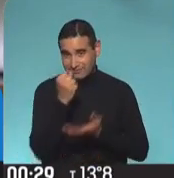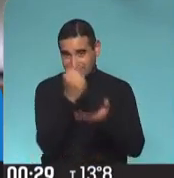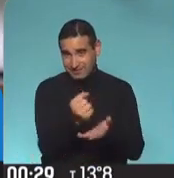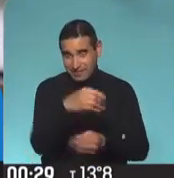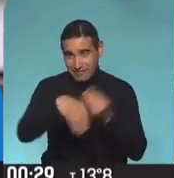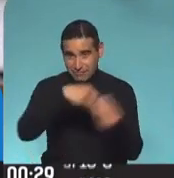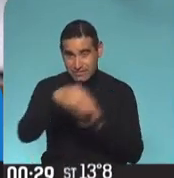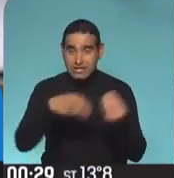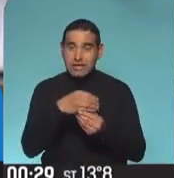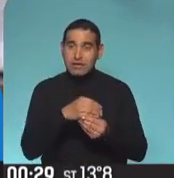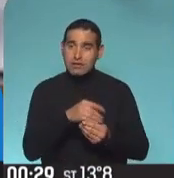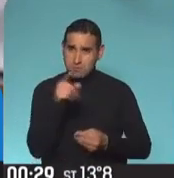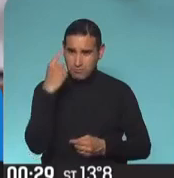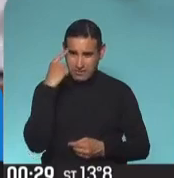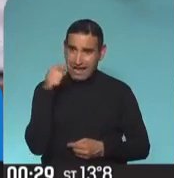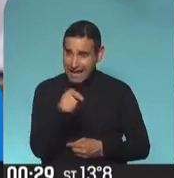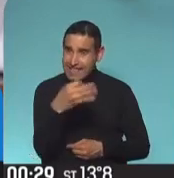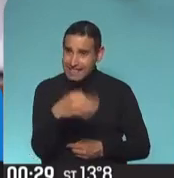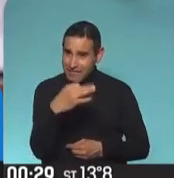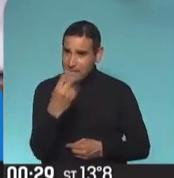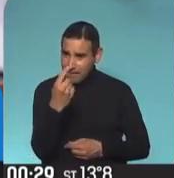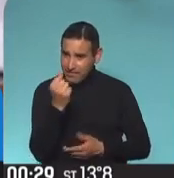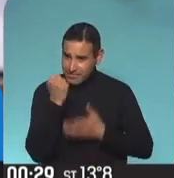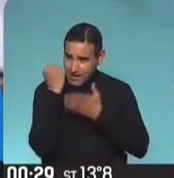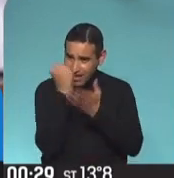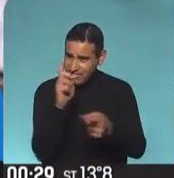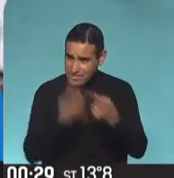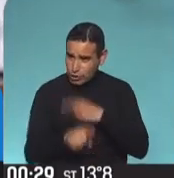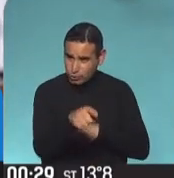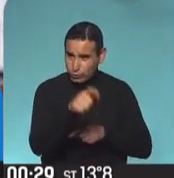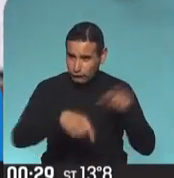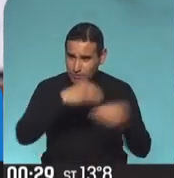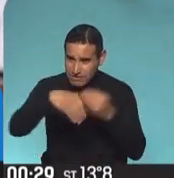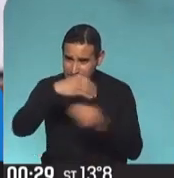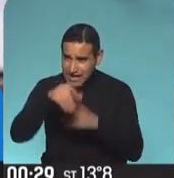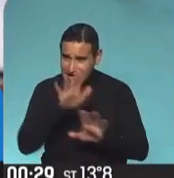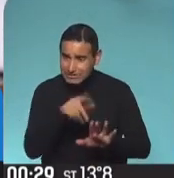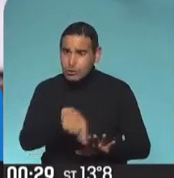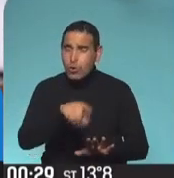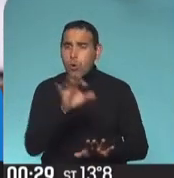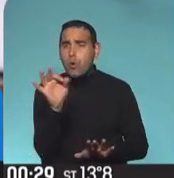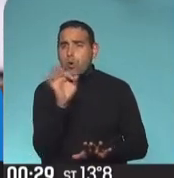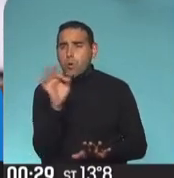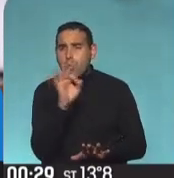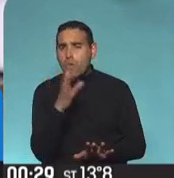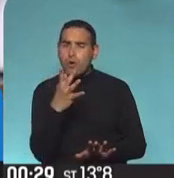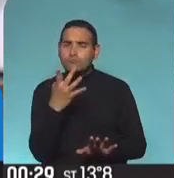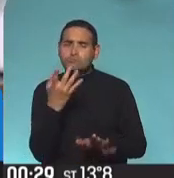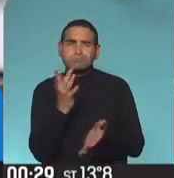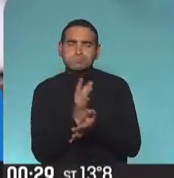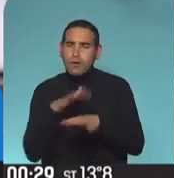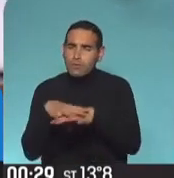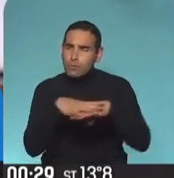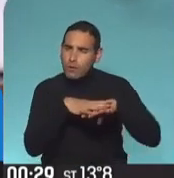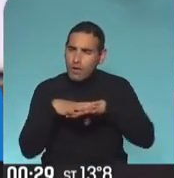es donde crees que tiene que ir el dinero en forma directa o tiene que haber algún tipo de red a